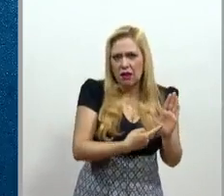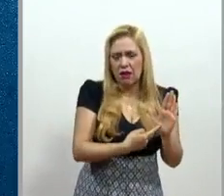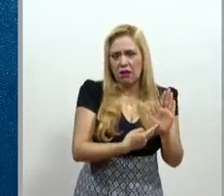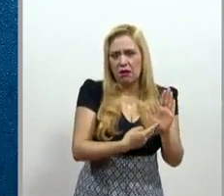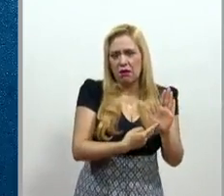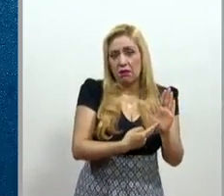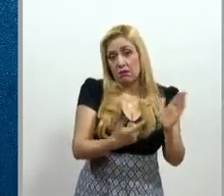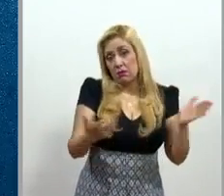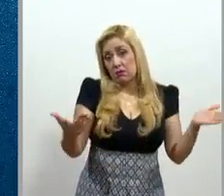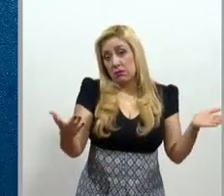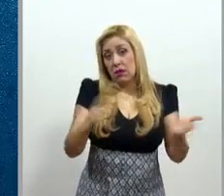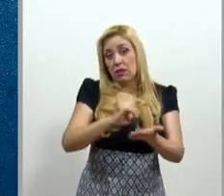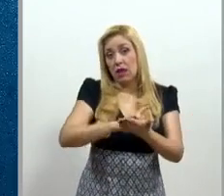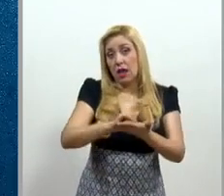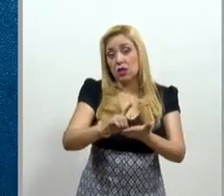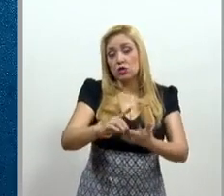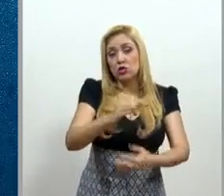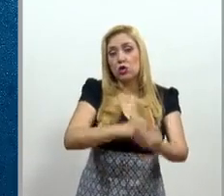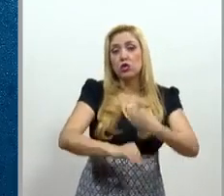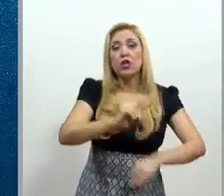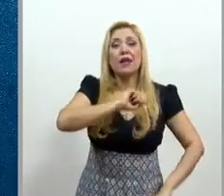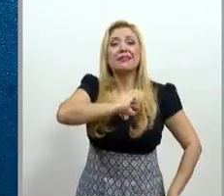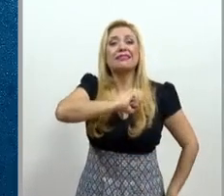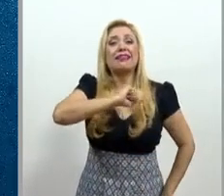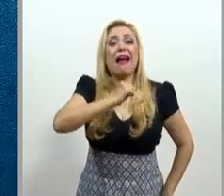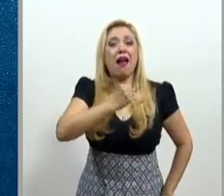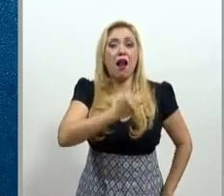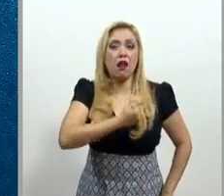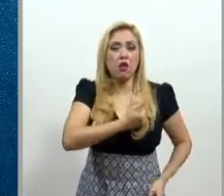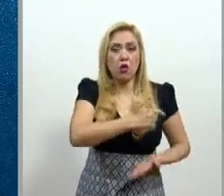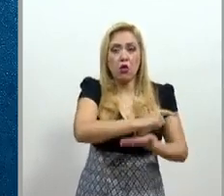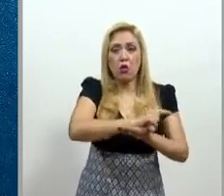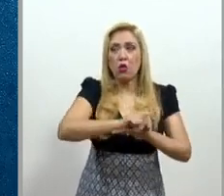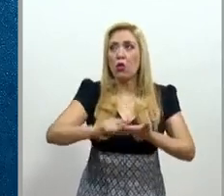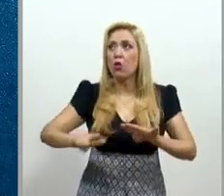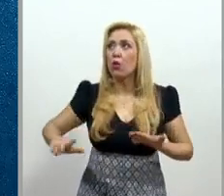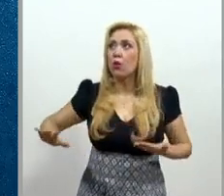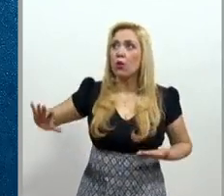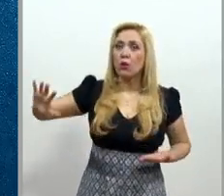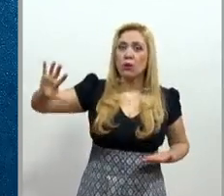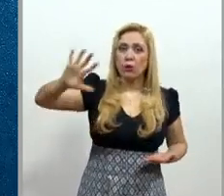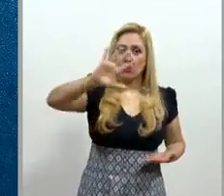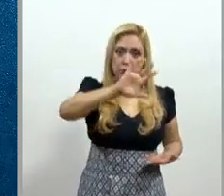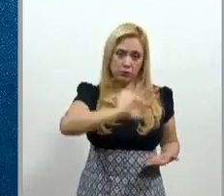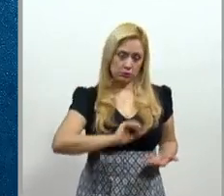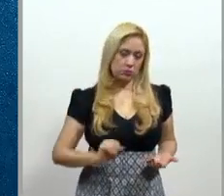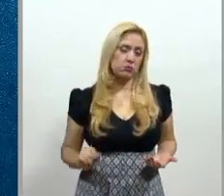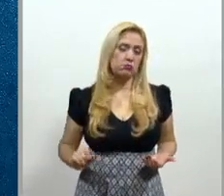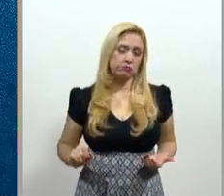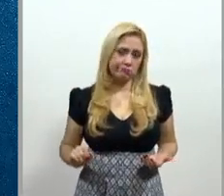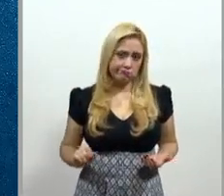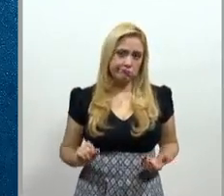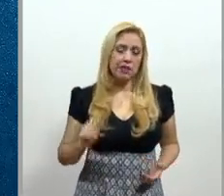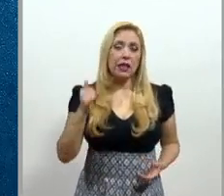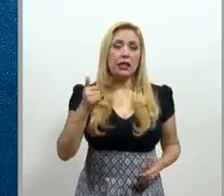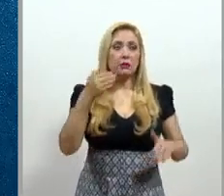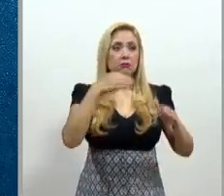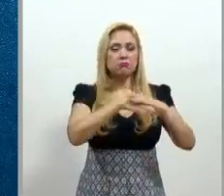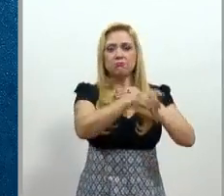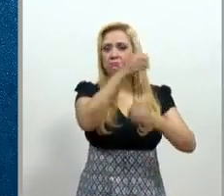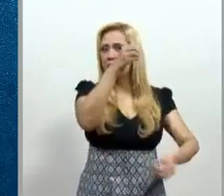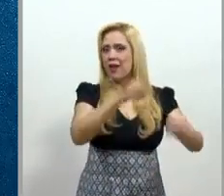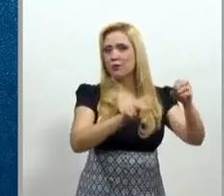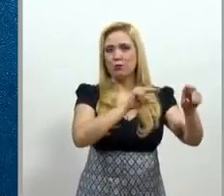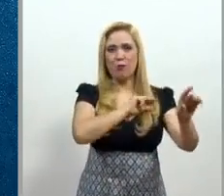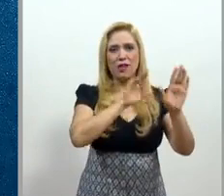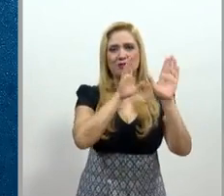del derecho al ambiente sano. Si bien Colombia no cuenta con un tribunal ambiental especializado, la Corte